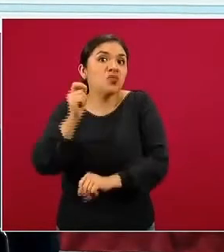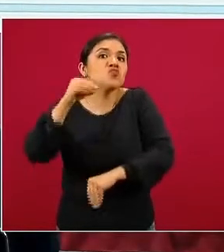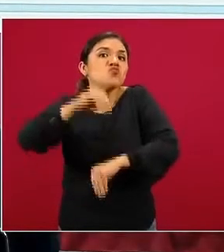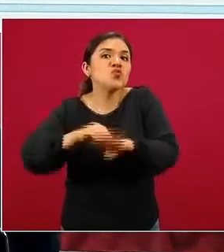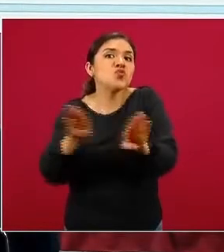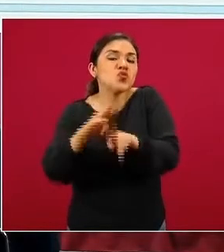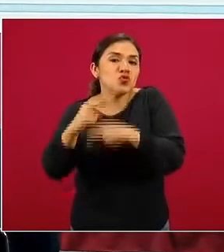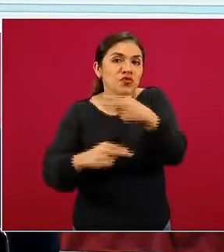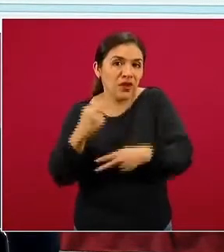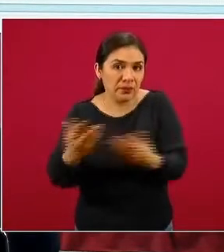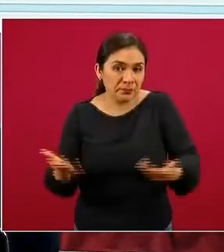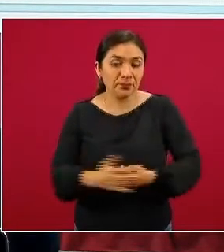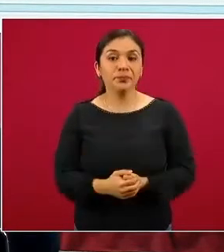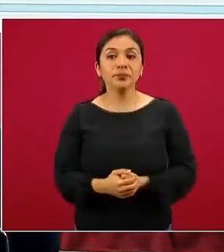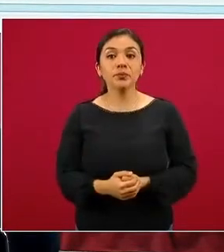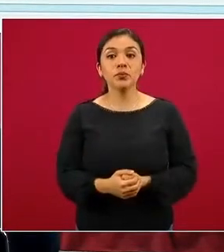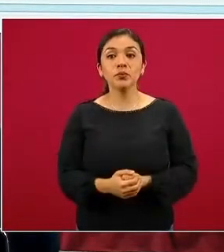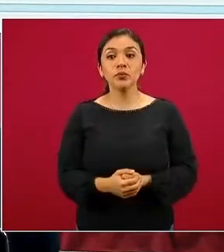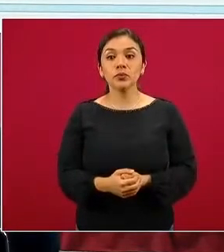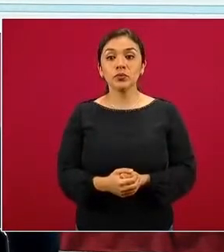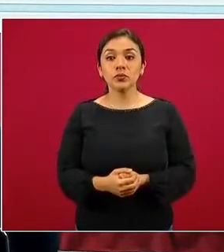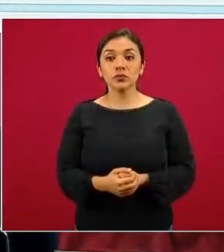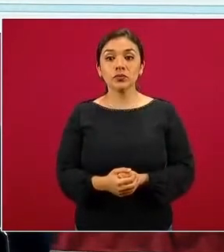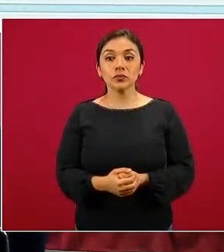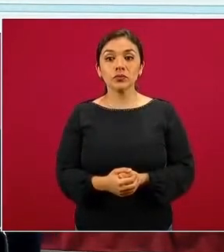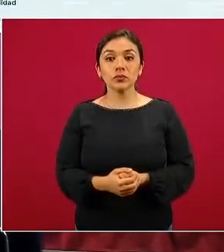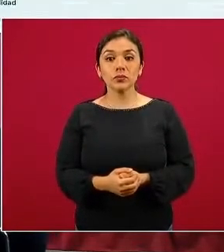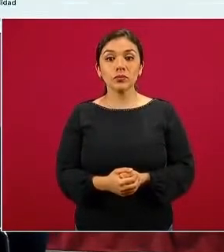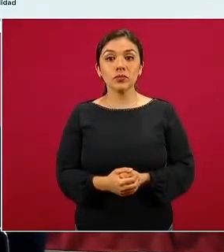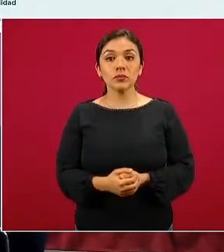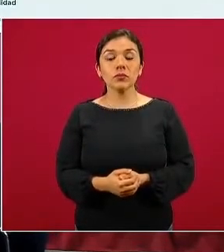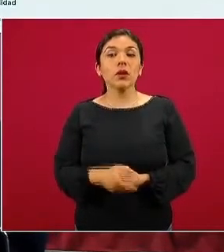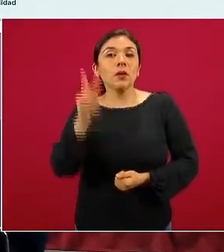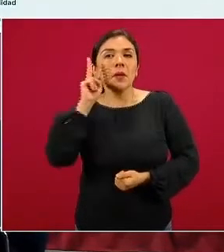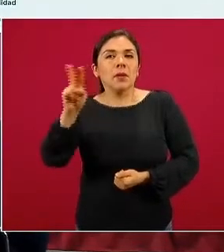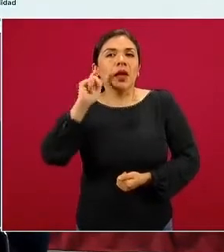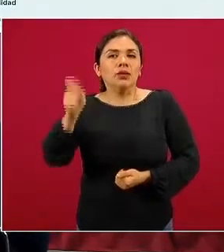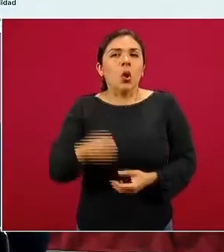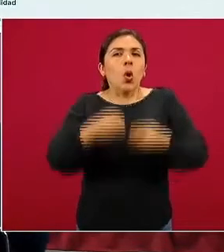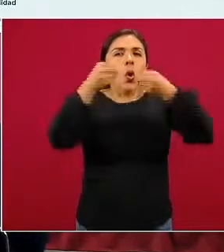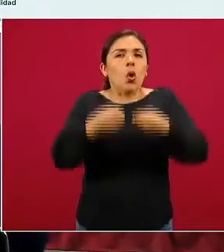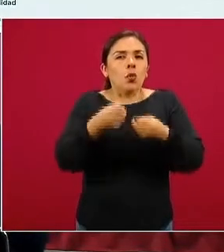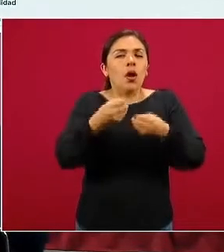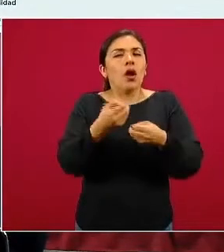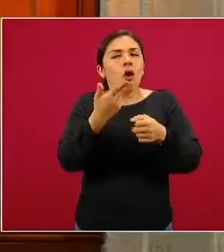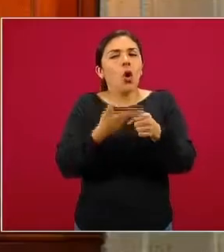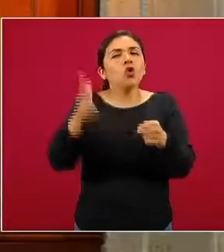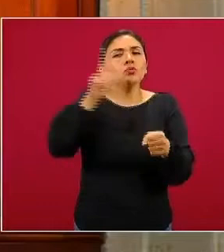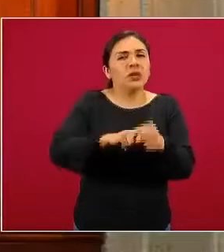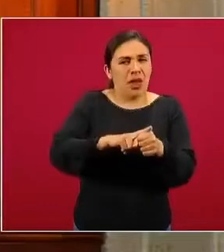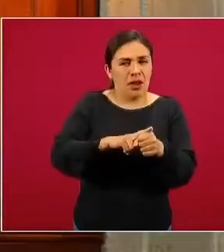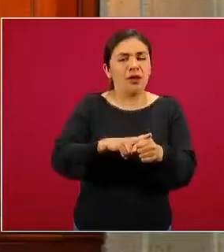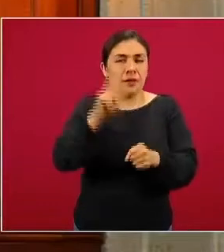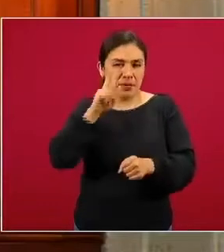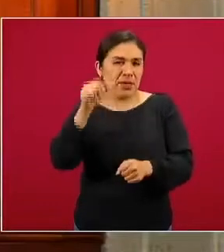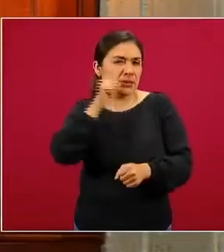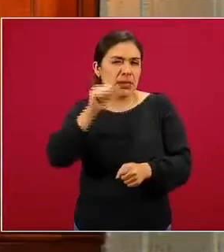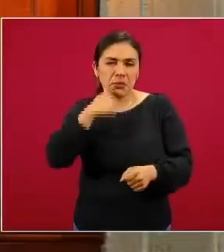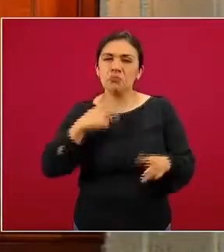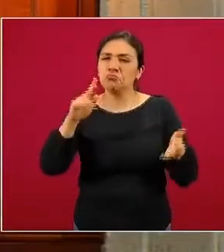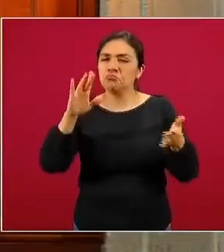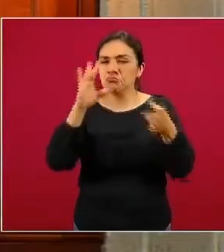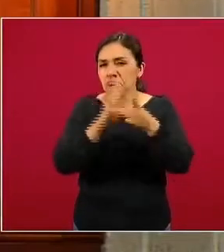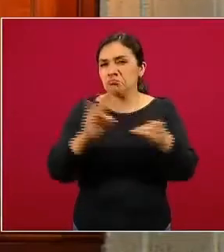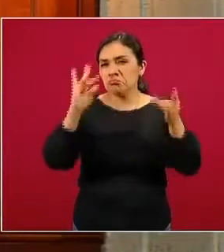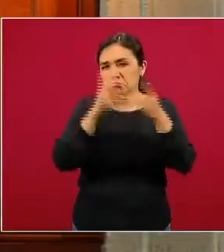comportando. Veamos las siguientes diapositivas. La ocupación y disponibilidad hospitalaria las actualizamos siempre todos